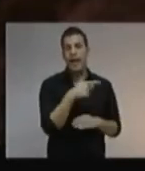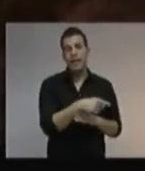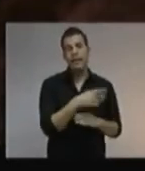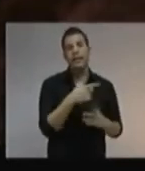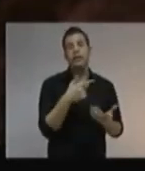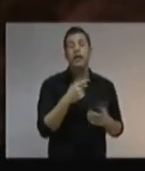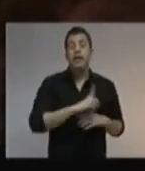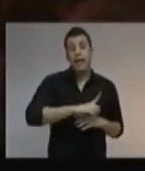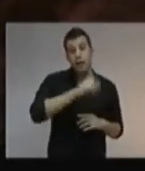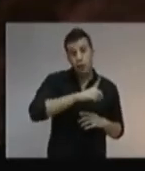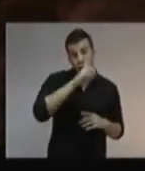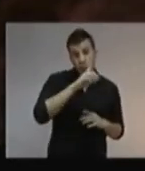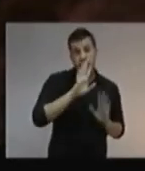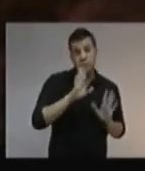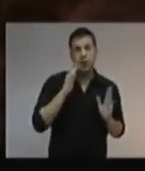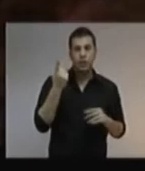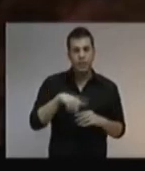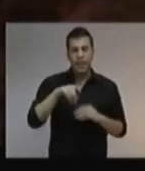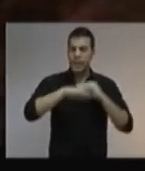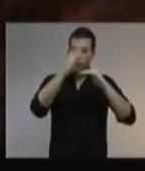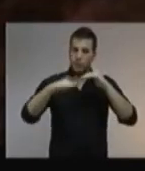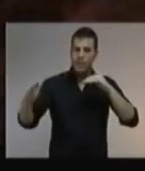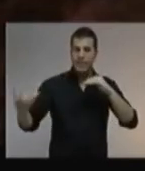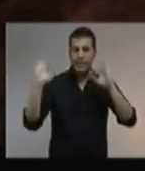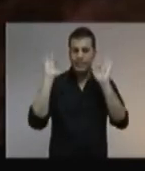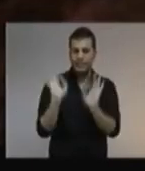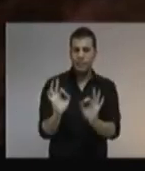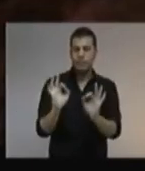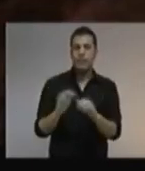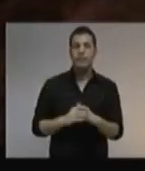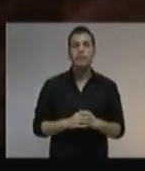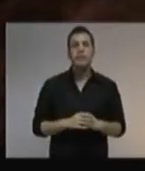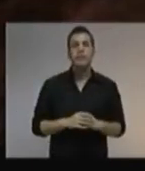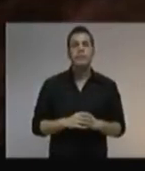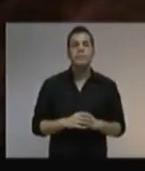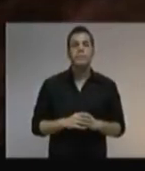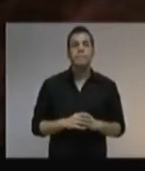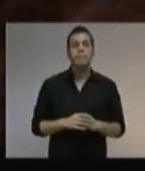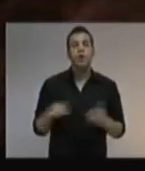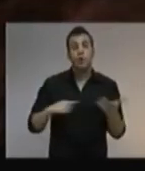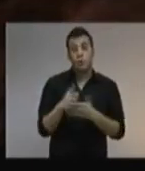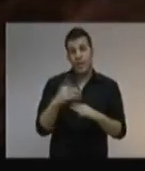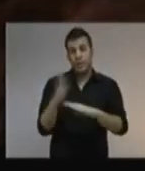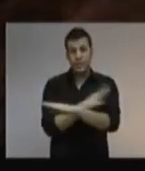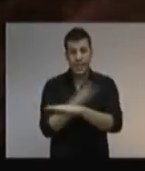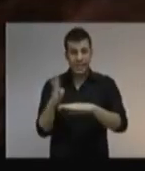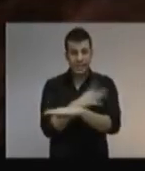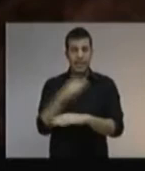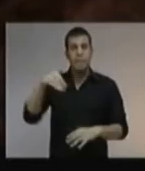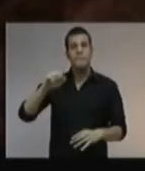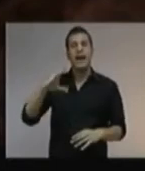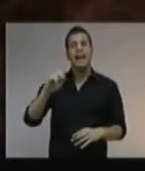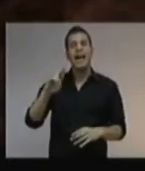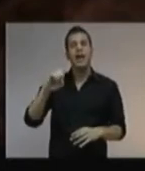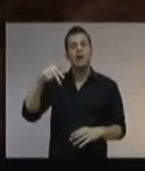pero también tenemos la ruta de los paisajes singulares hacia el centro de la isla, la ruta de los jardines de la Macaronesia.